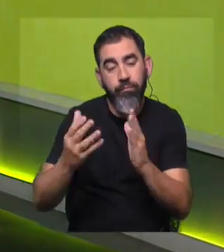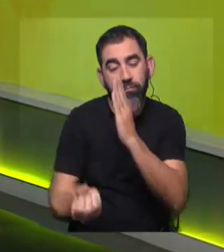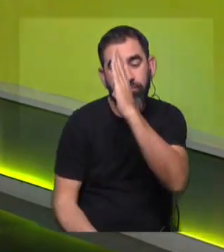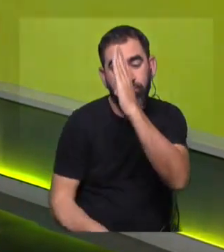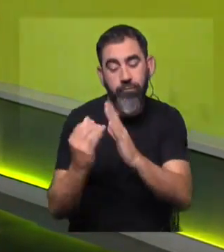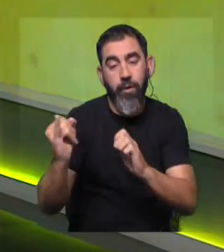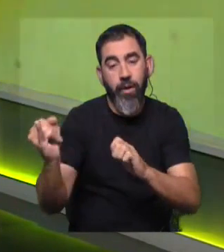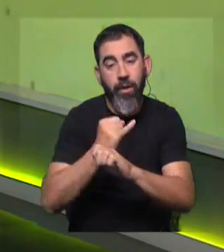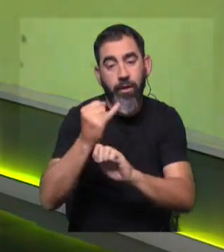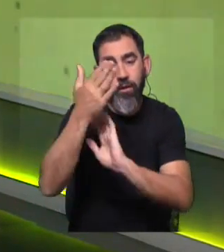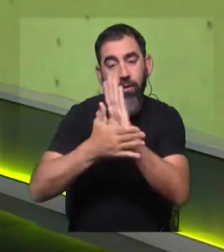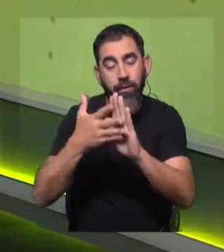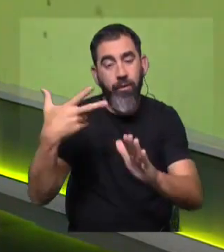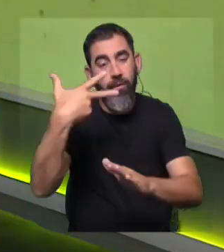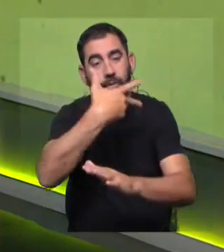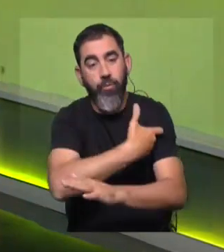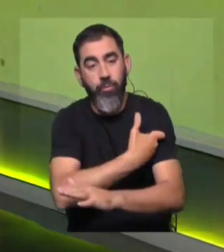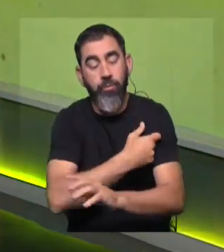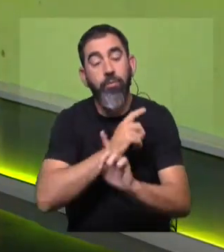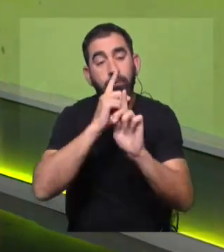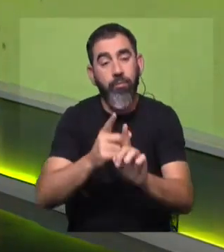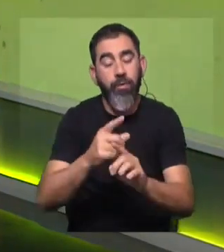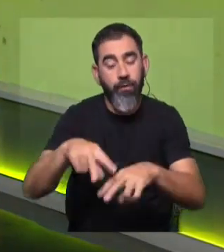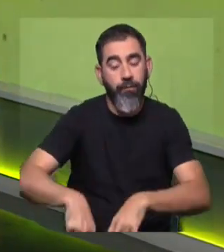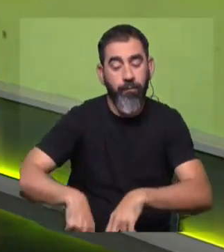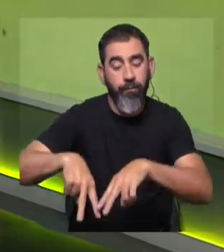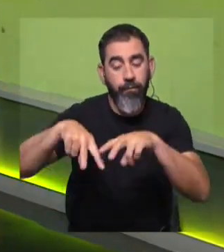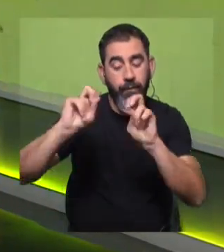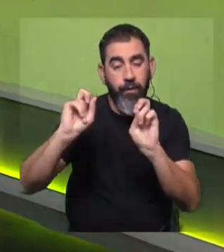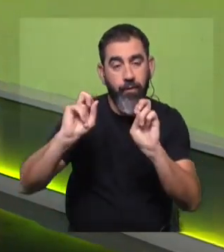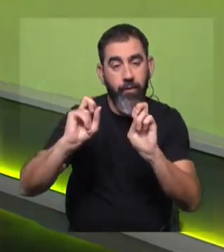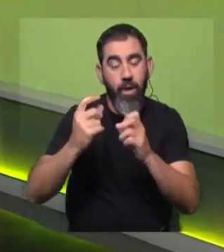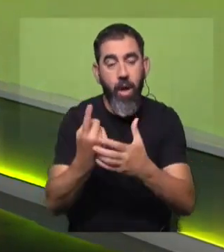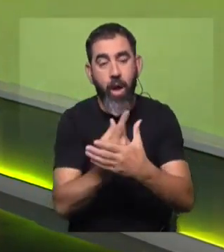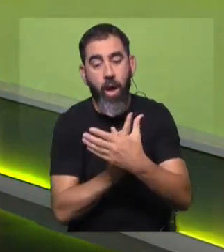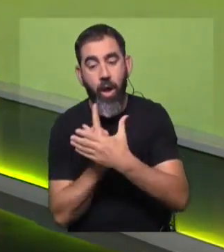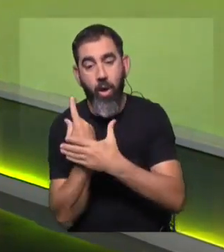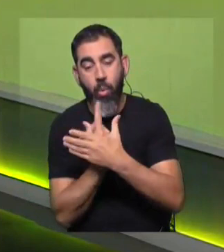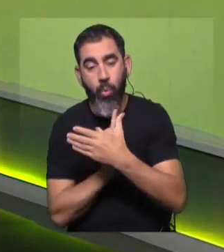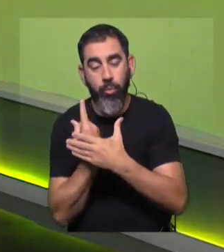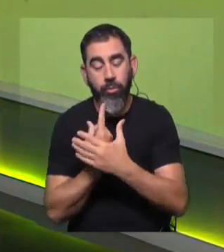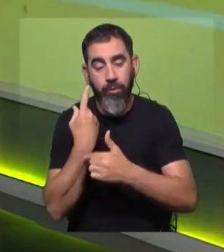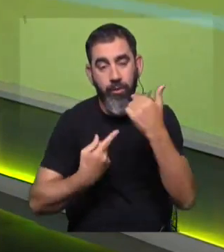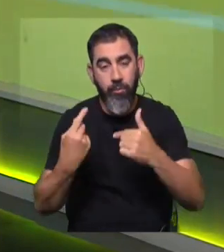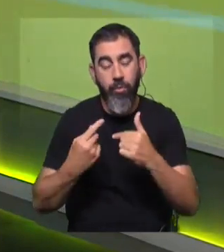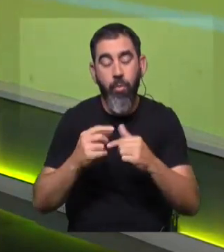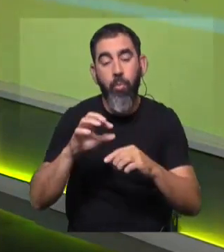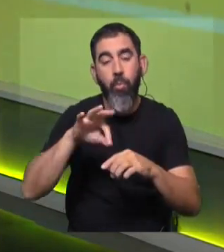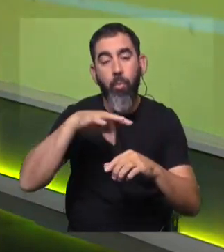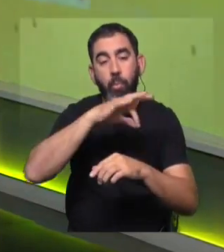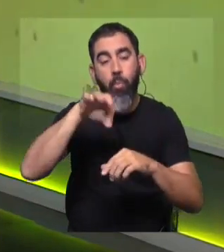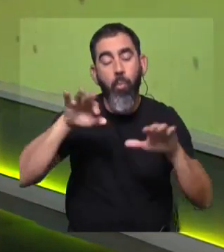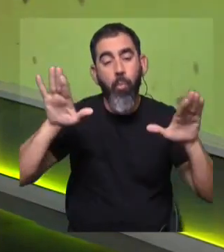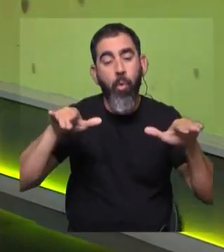un Instituto Nacional de Vacunas, también de las investigaciones que relacionan autismo y microbiota, del uso de la mosca en los